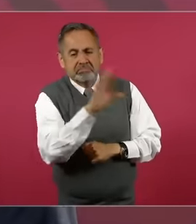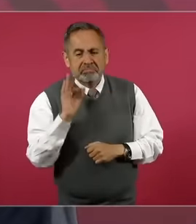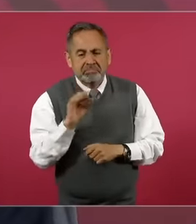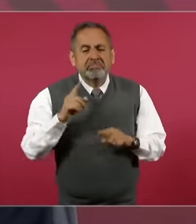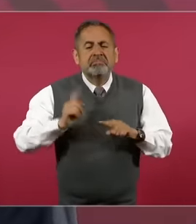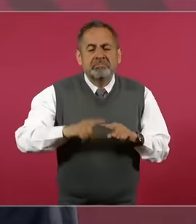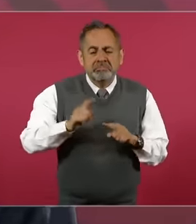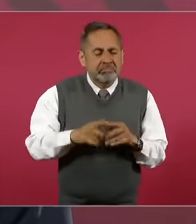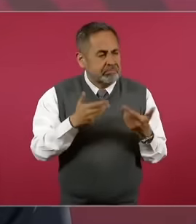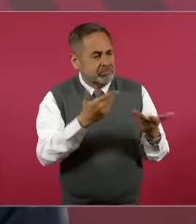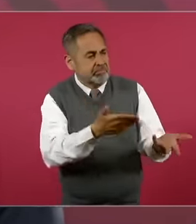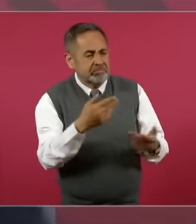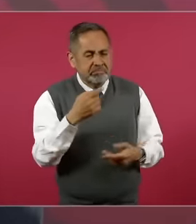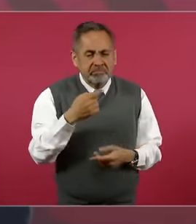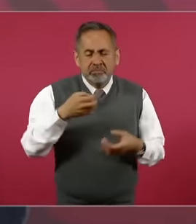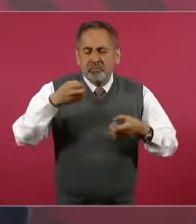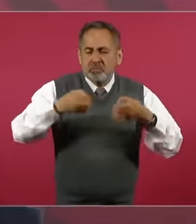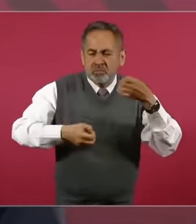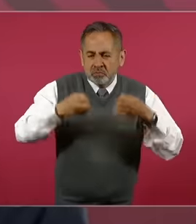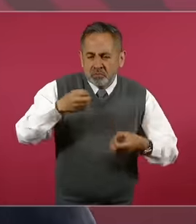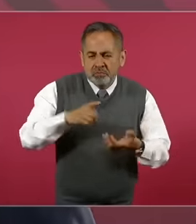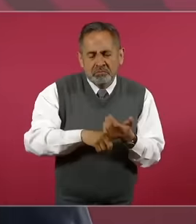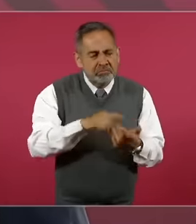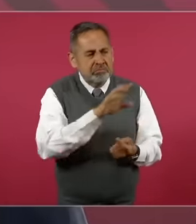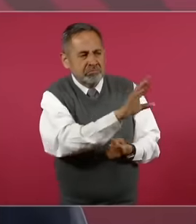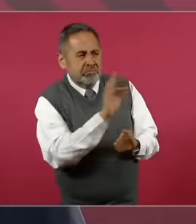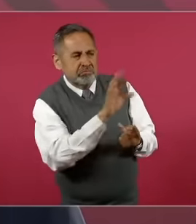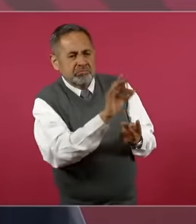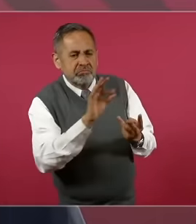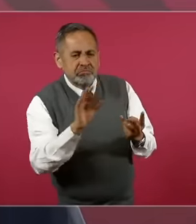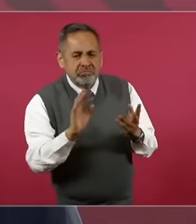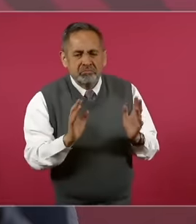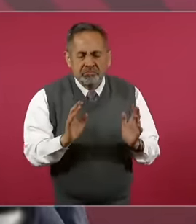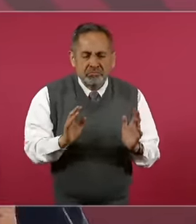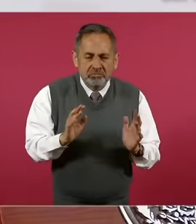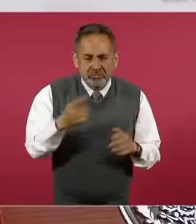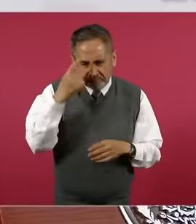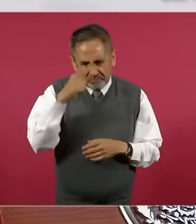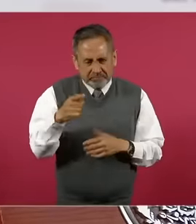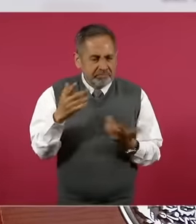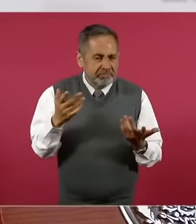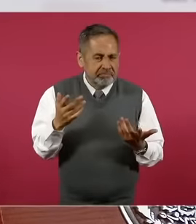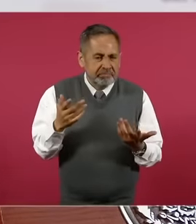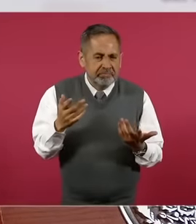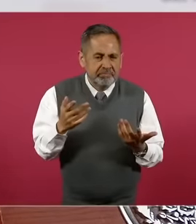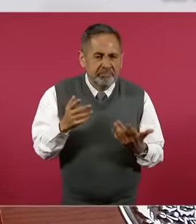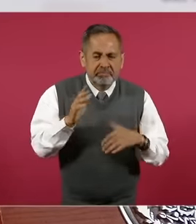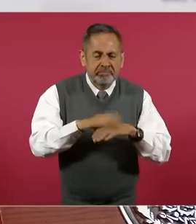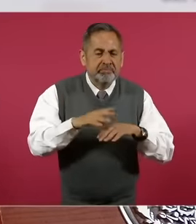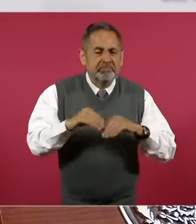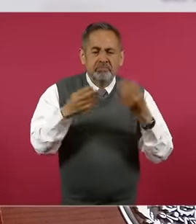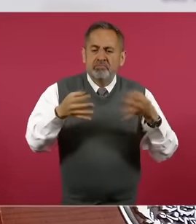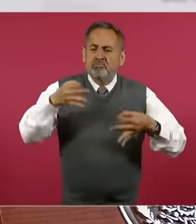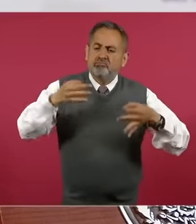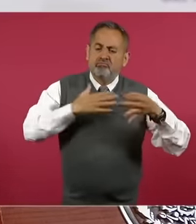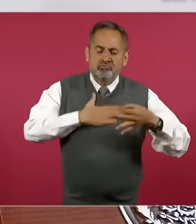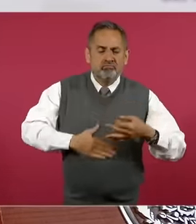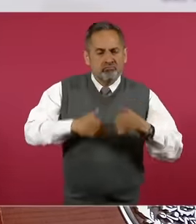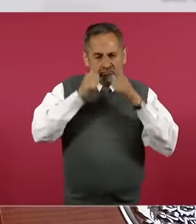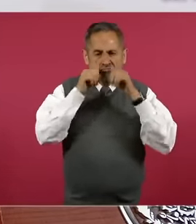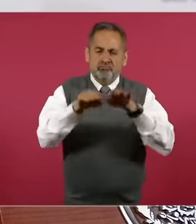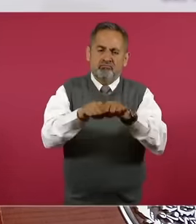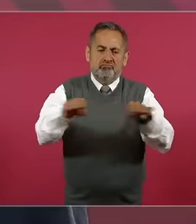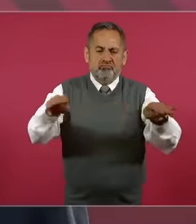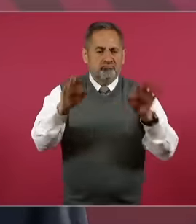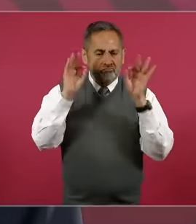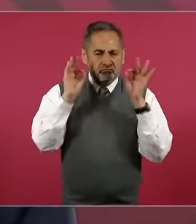quien desea que sea el juez, para que haya una impartición de justicia